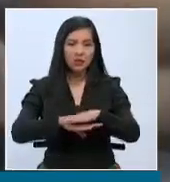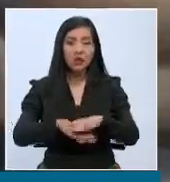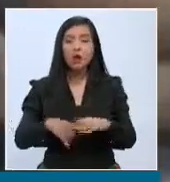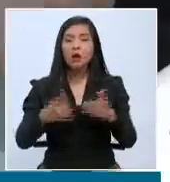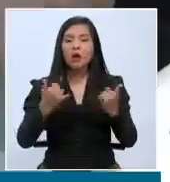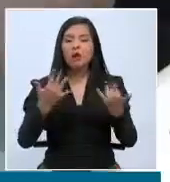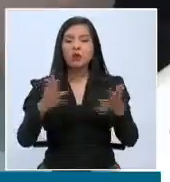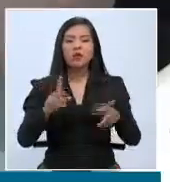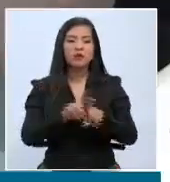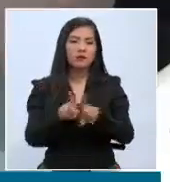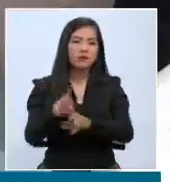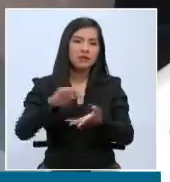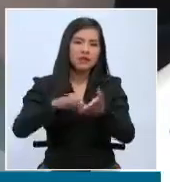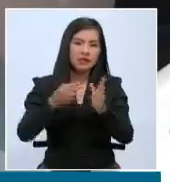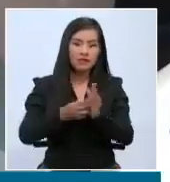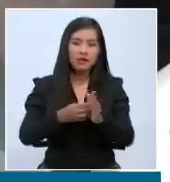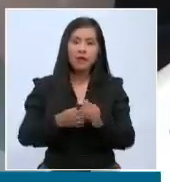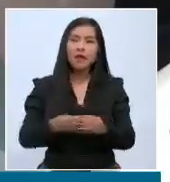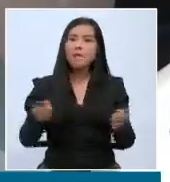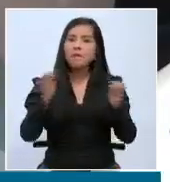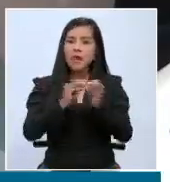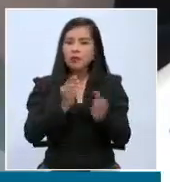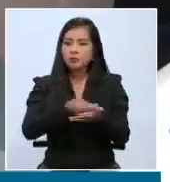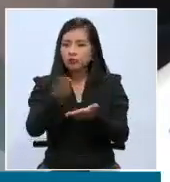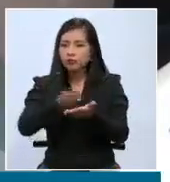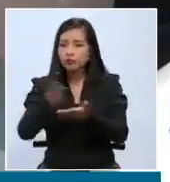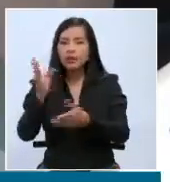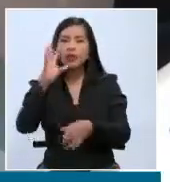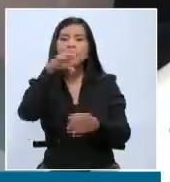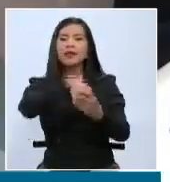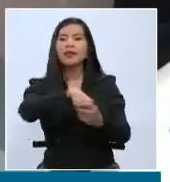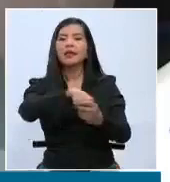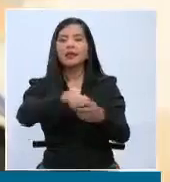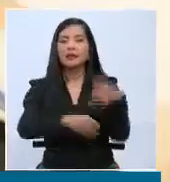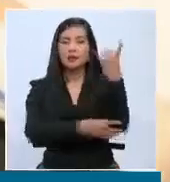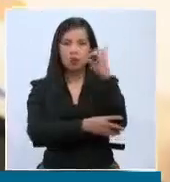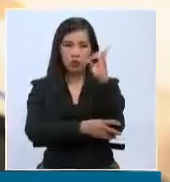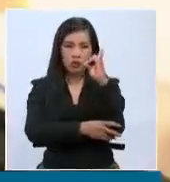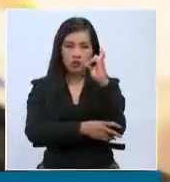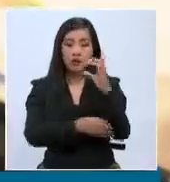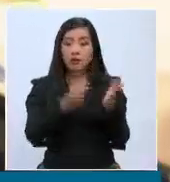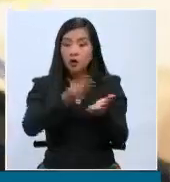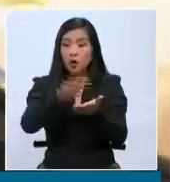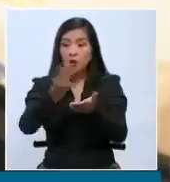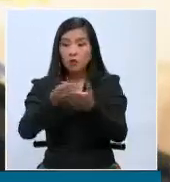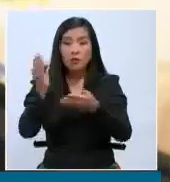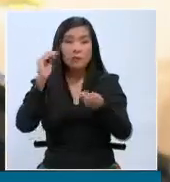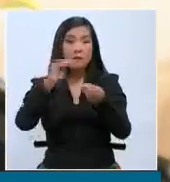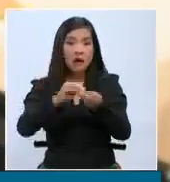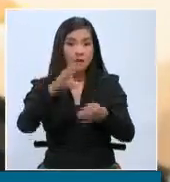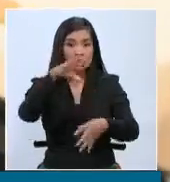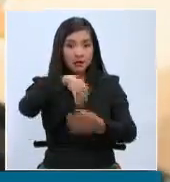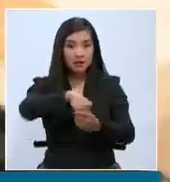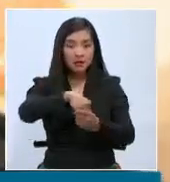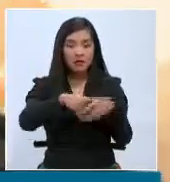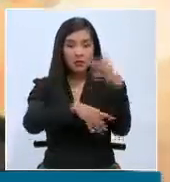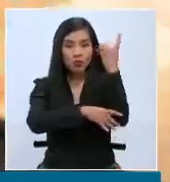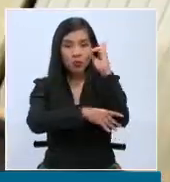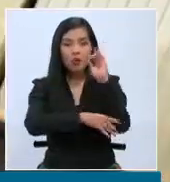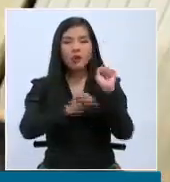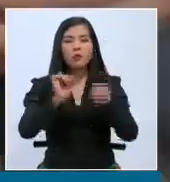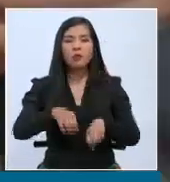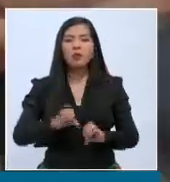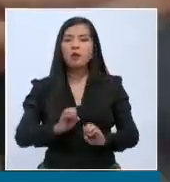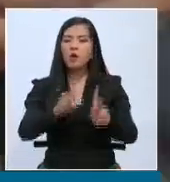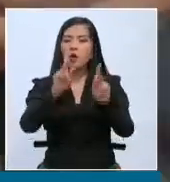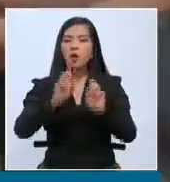tiempo implica mayor consumo interno. Y el mayor consumo interno implica además generar las posibilidades